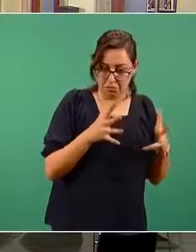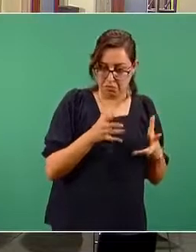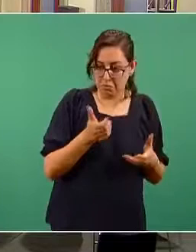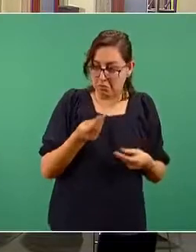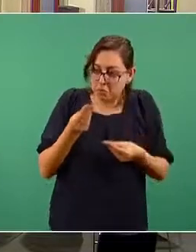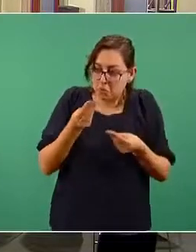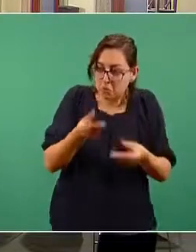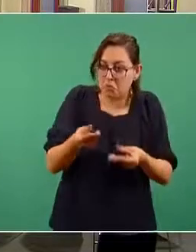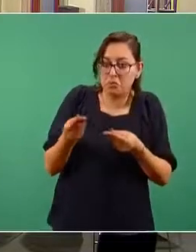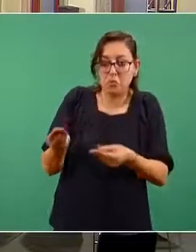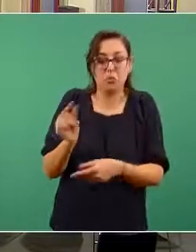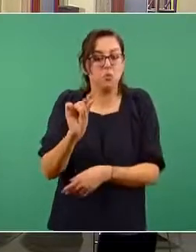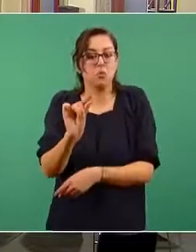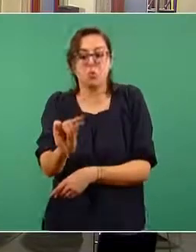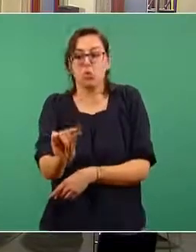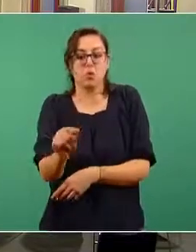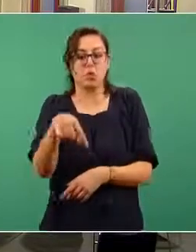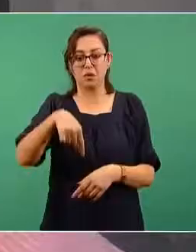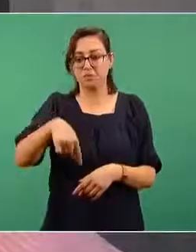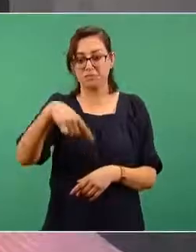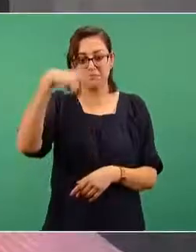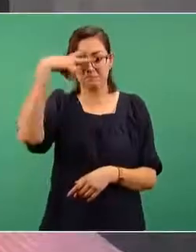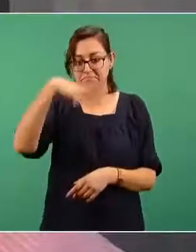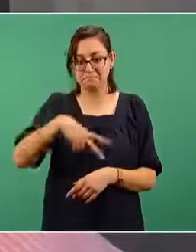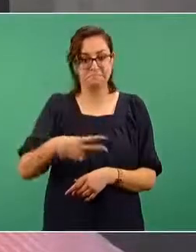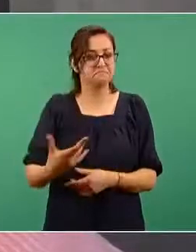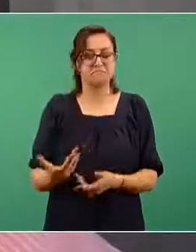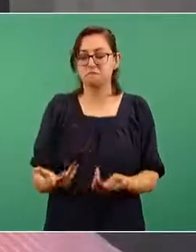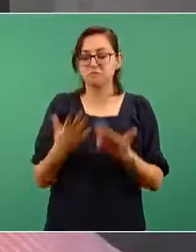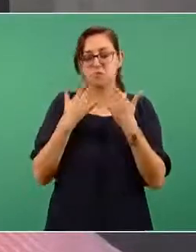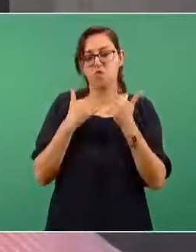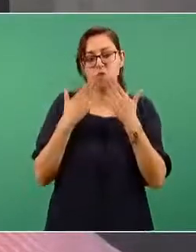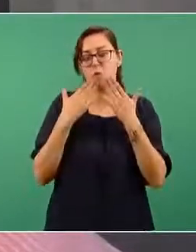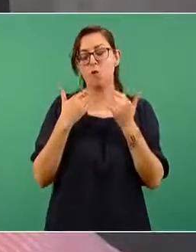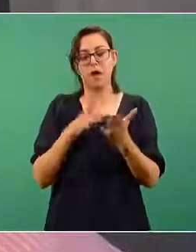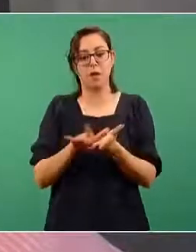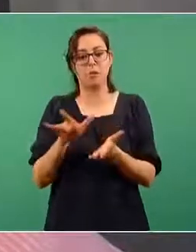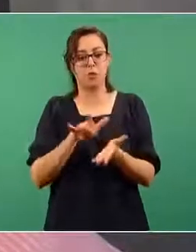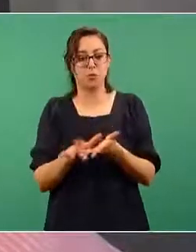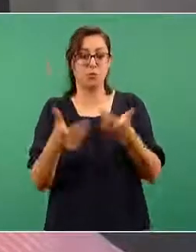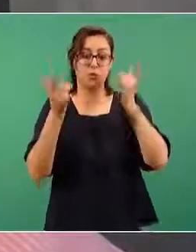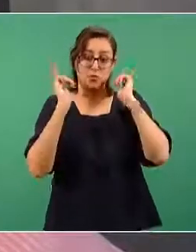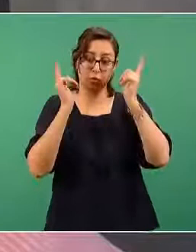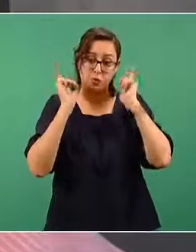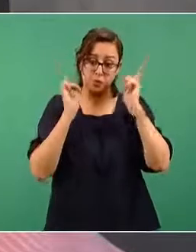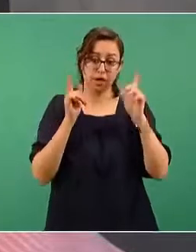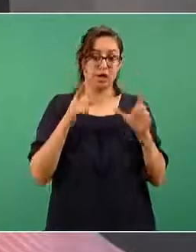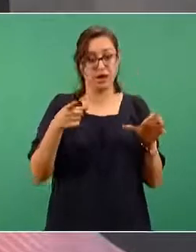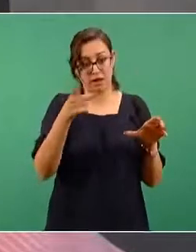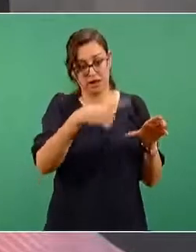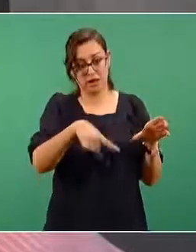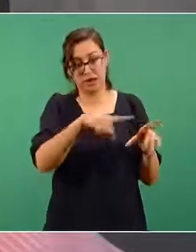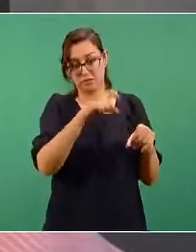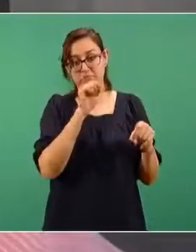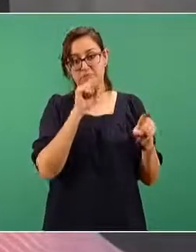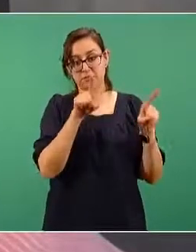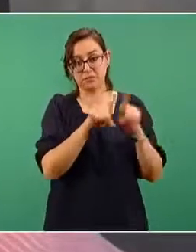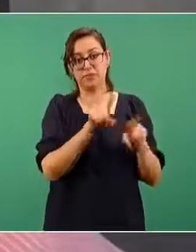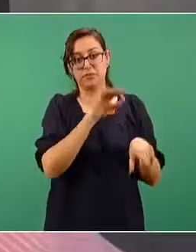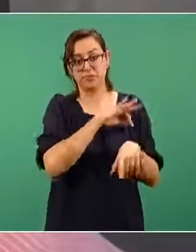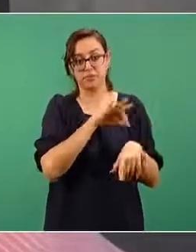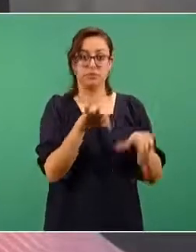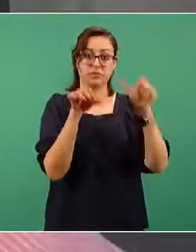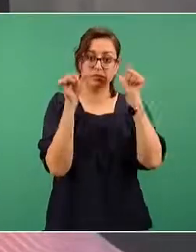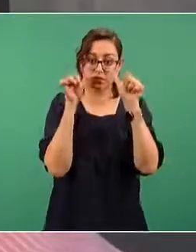mínima en México por parte de la iniciativa privada. Entonces también sería muy interesante que se mantuviera la atención